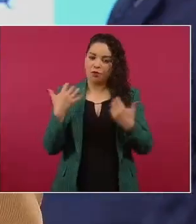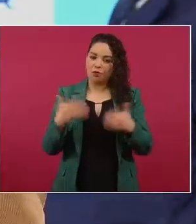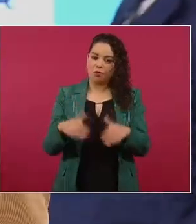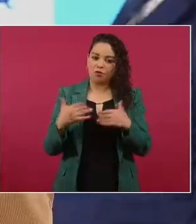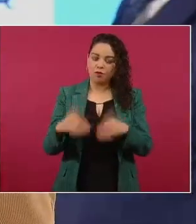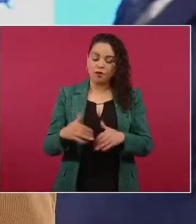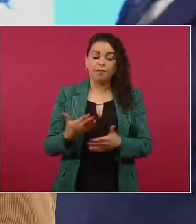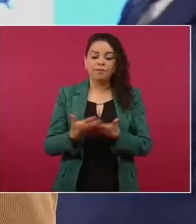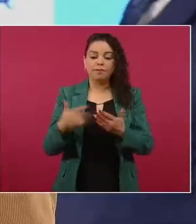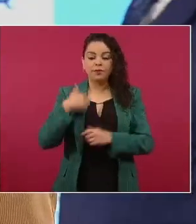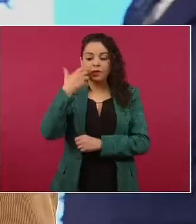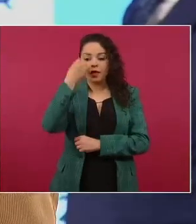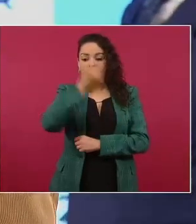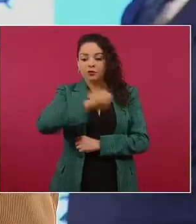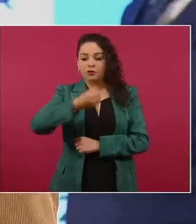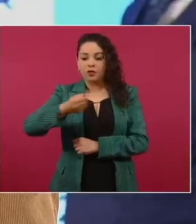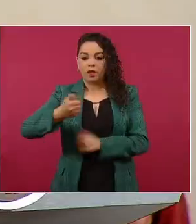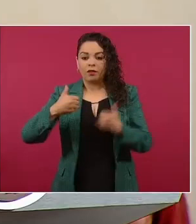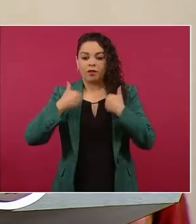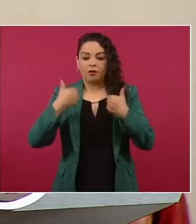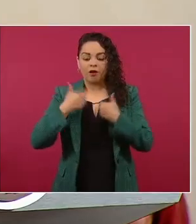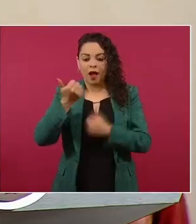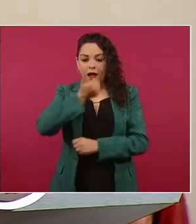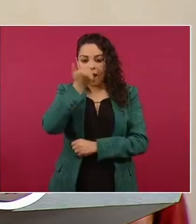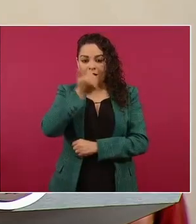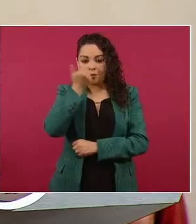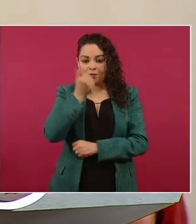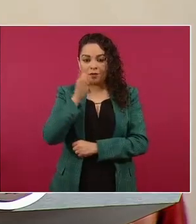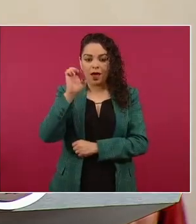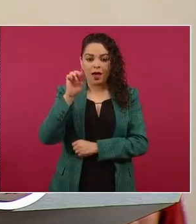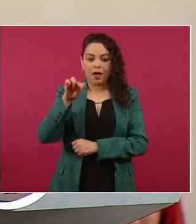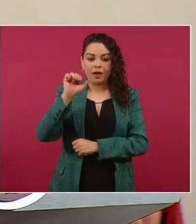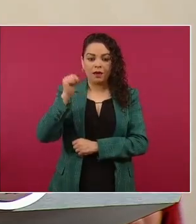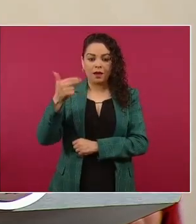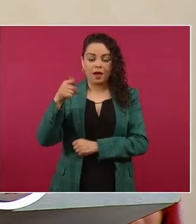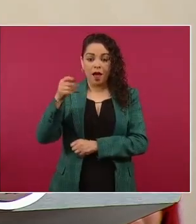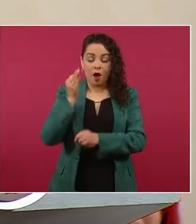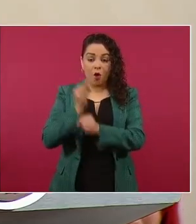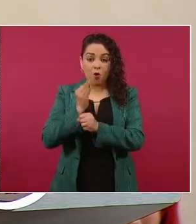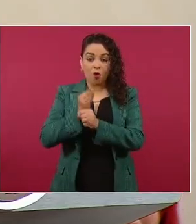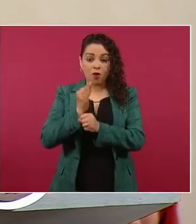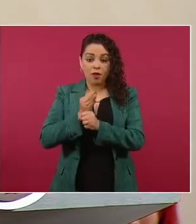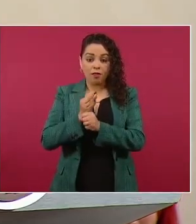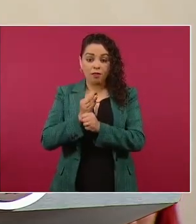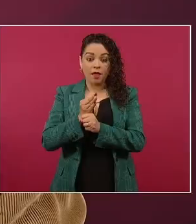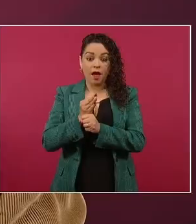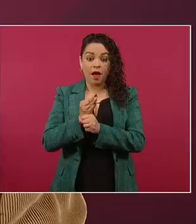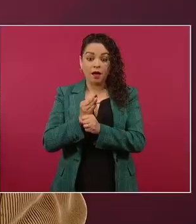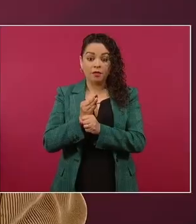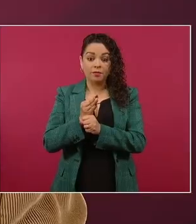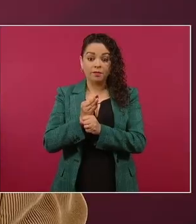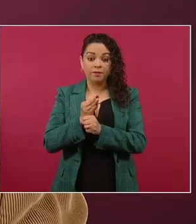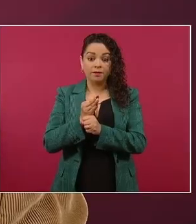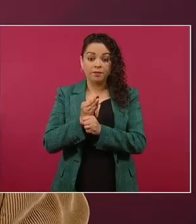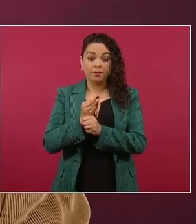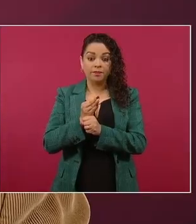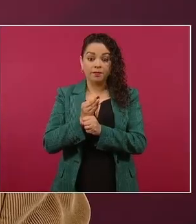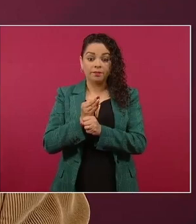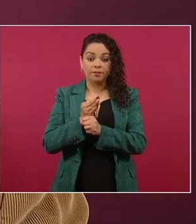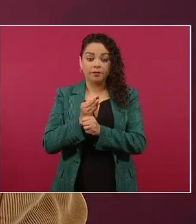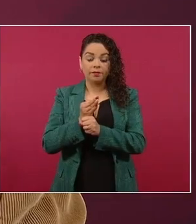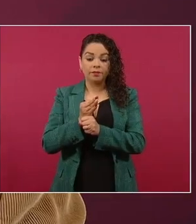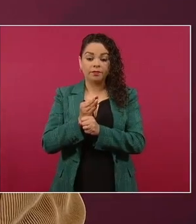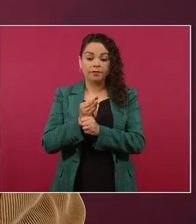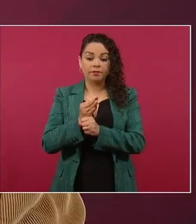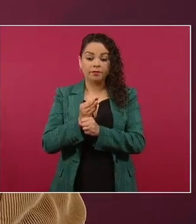a un grupo de estudiantes de la ENA que ahora mismo están presentando demandas a la dirección del INAH y al